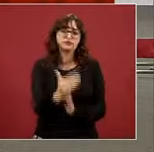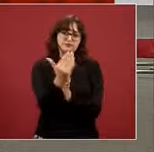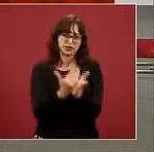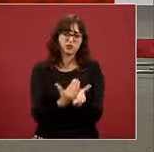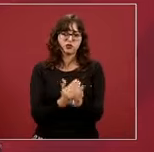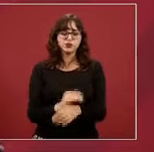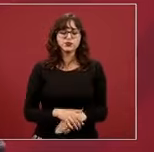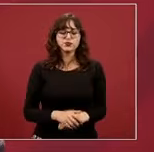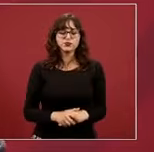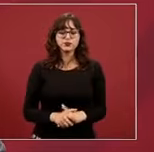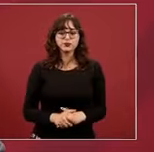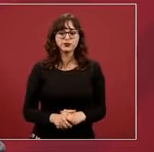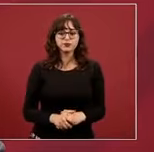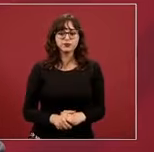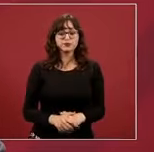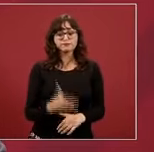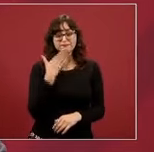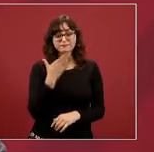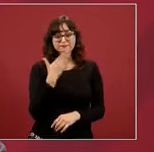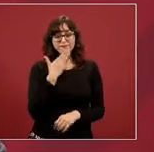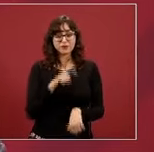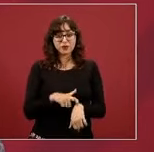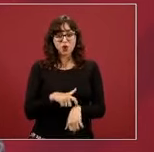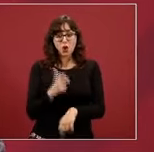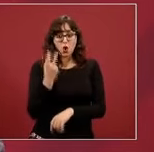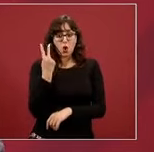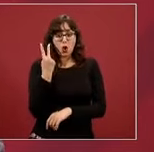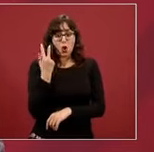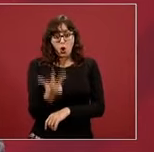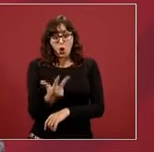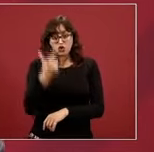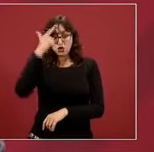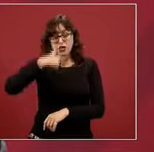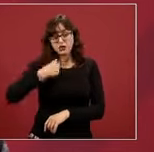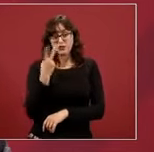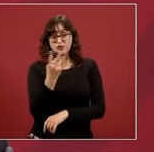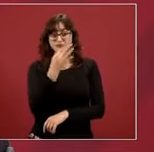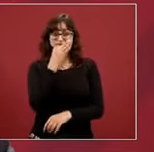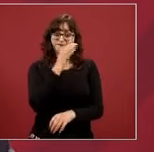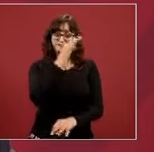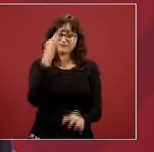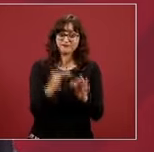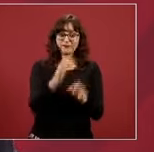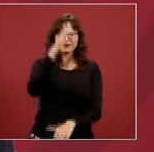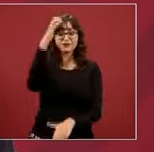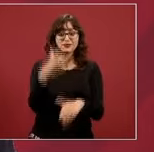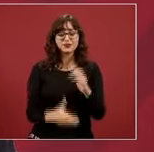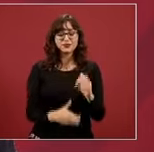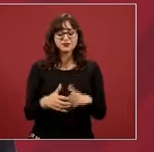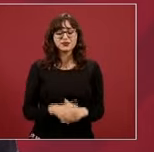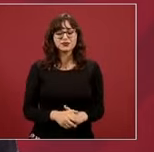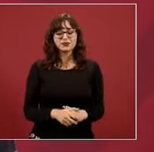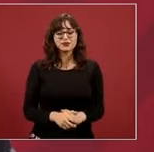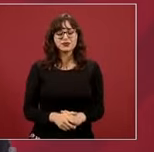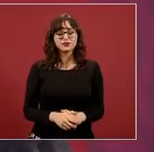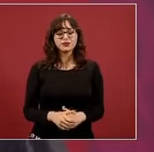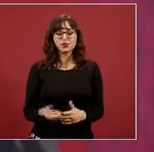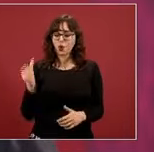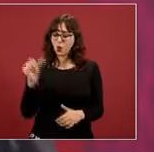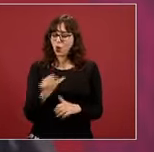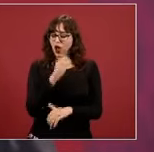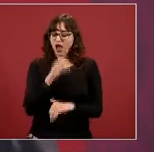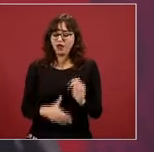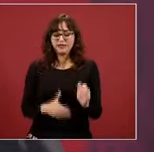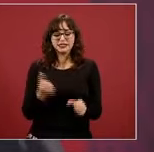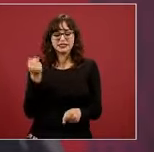Europa. Muy bien, pues son las 20:02. Aquí terminamos. Hoy es el final de la semana 38. Mañana,